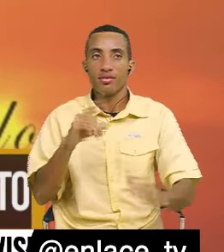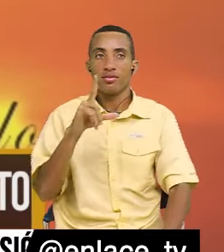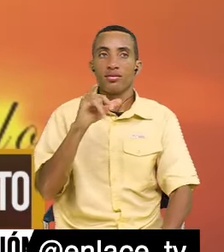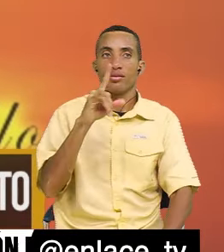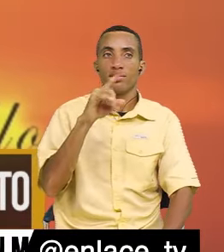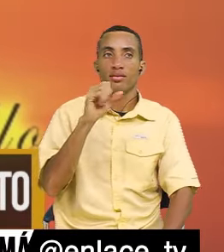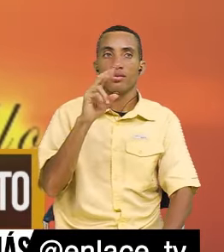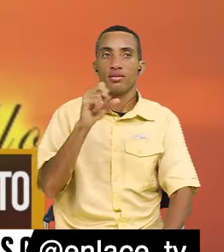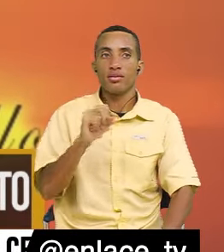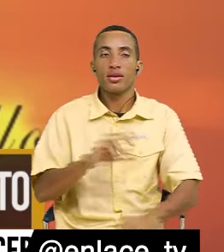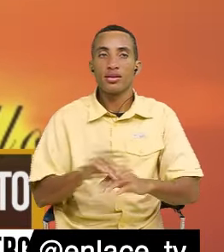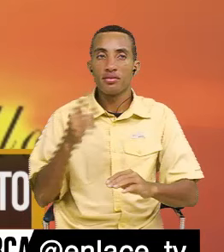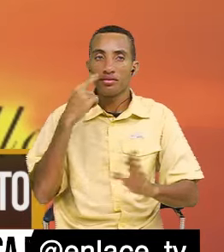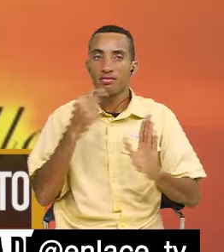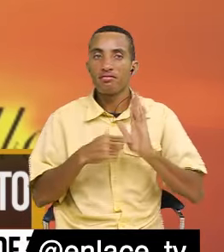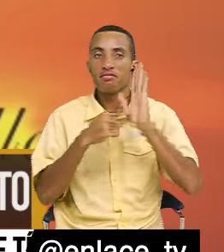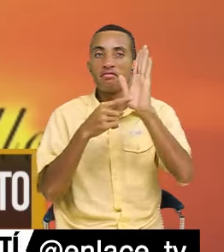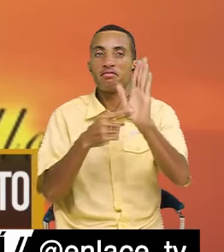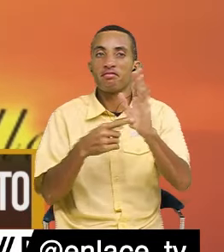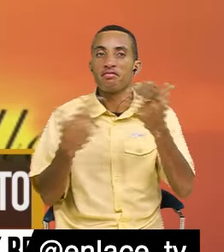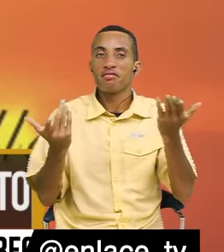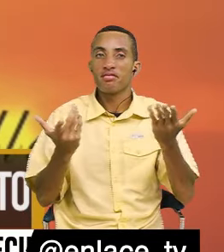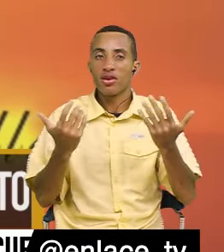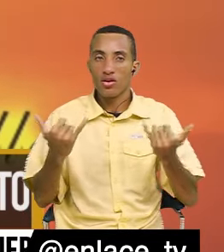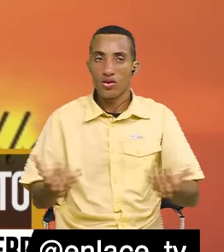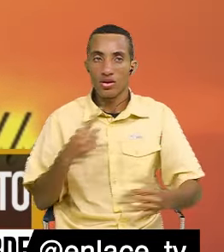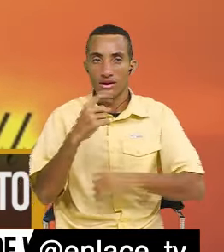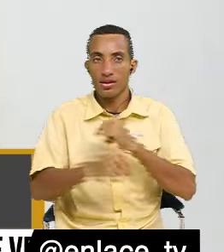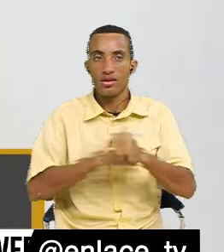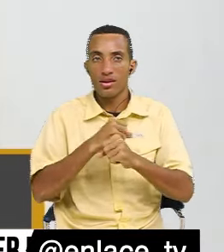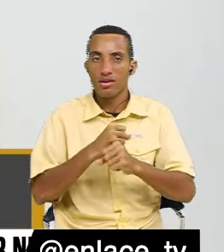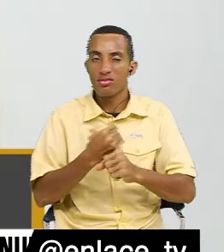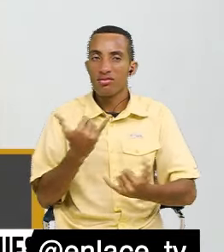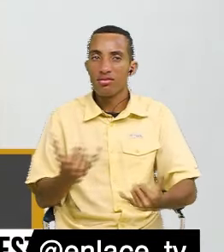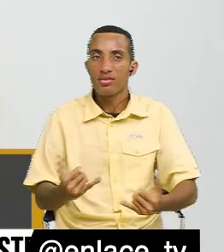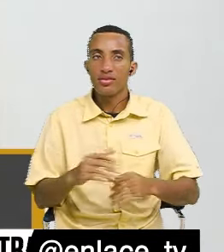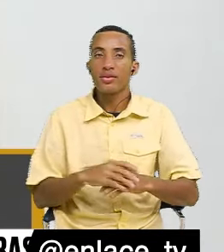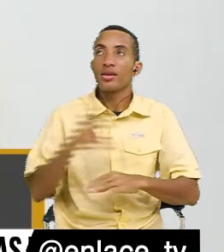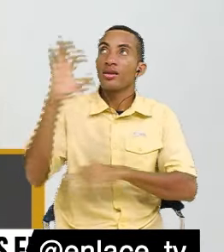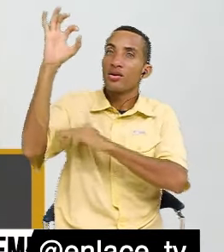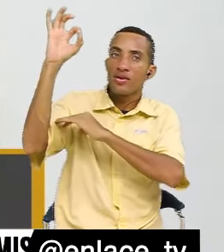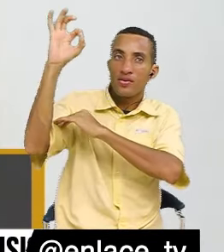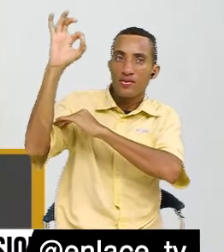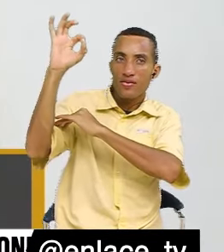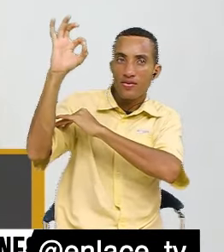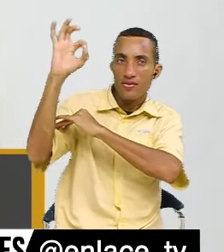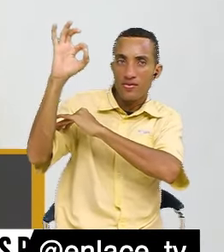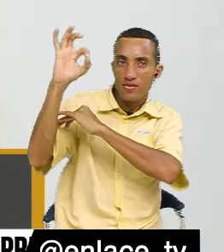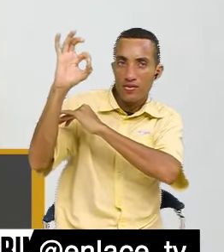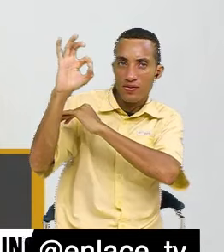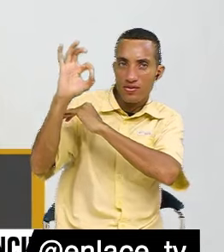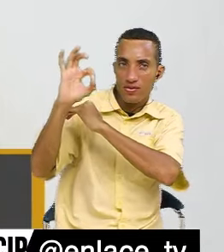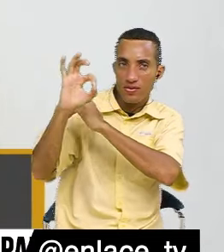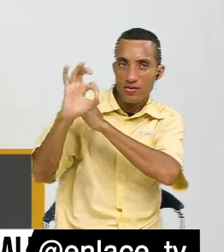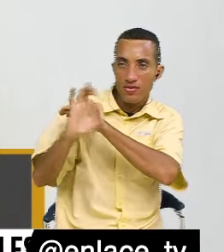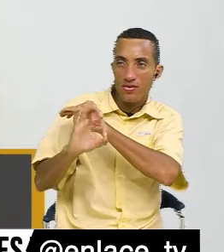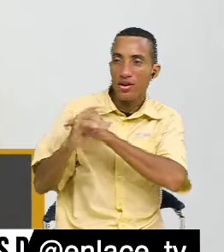en qué consiste el afiche del Festival Vallenato correspondiente a este año. Tiene un atardecer que identifica la